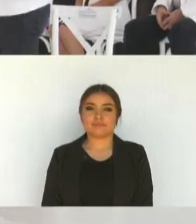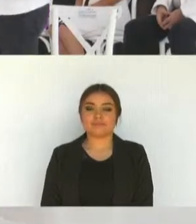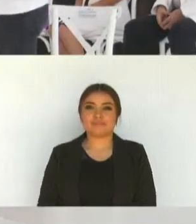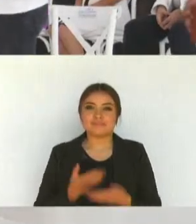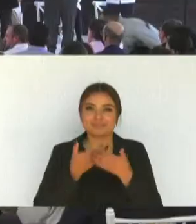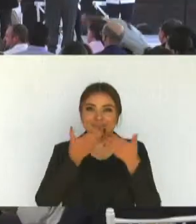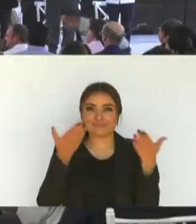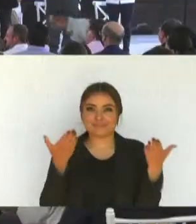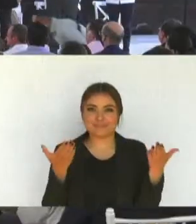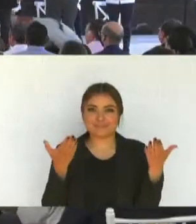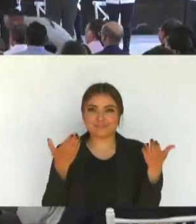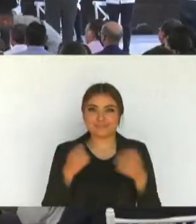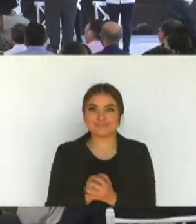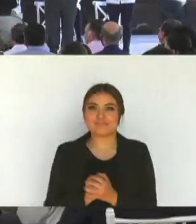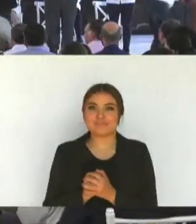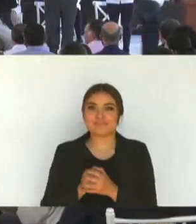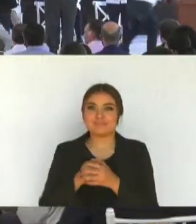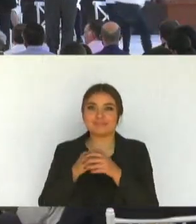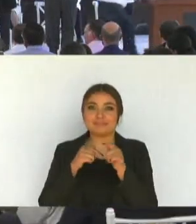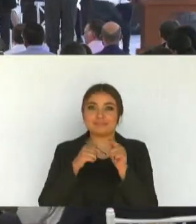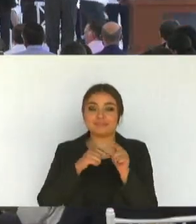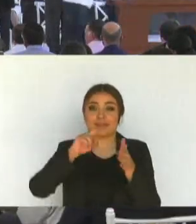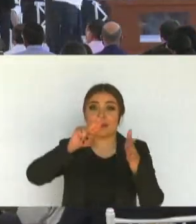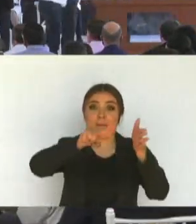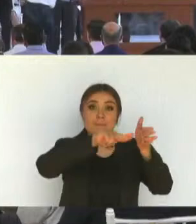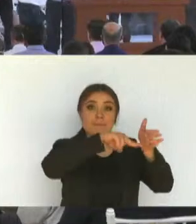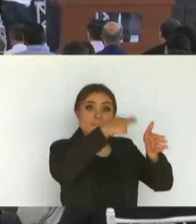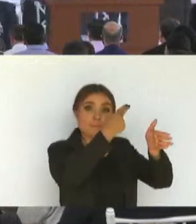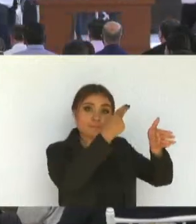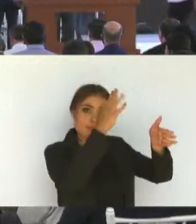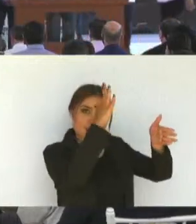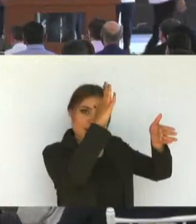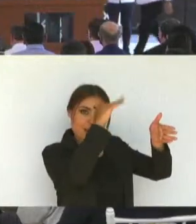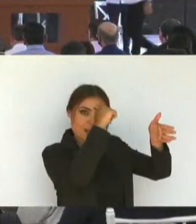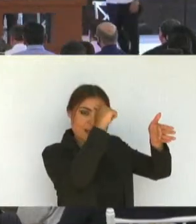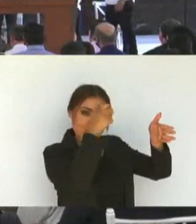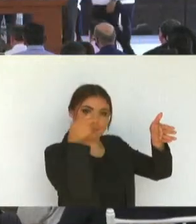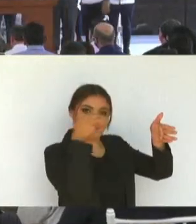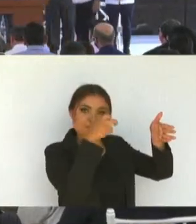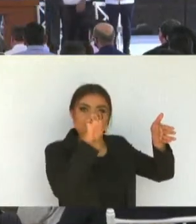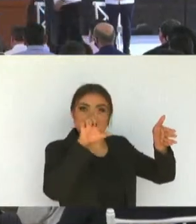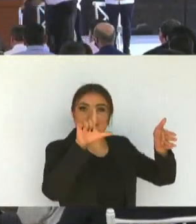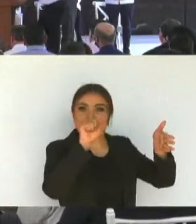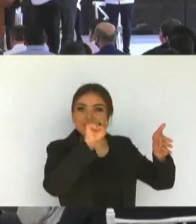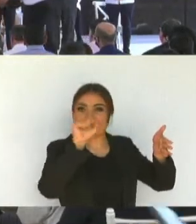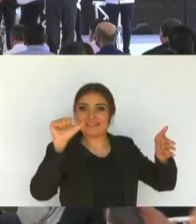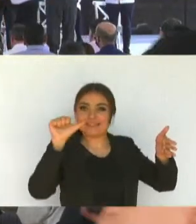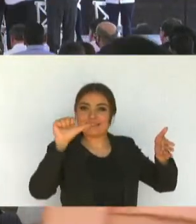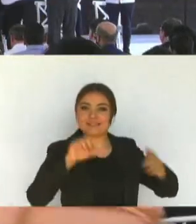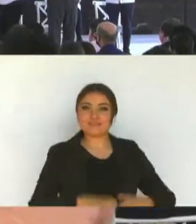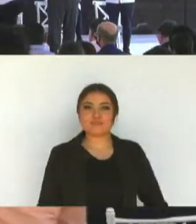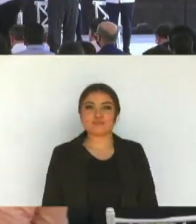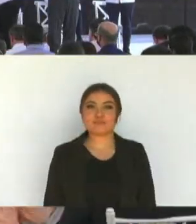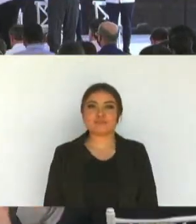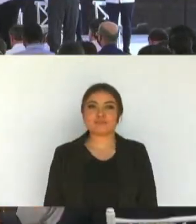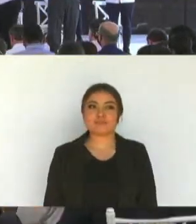En estos momentos procederemos a la firma del acuerdo de implementación ELSA.